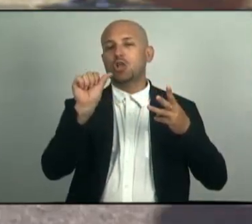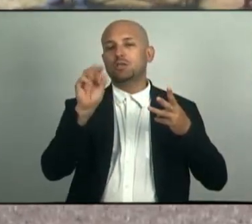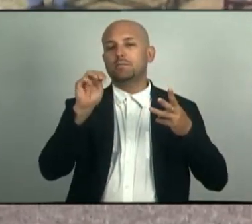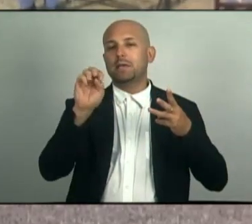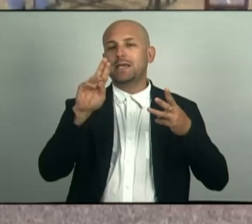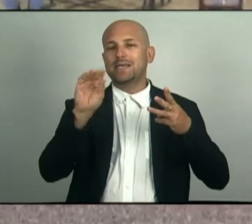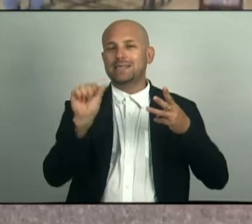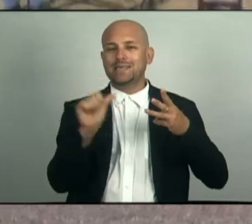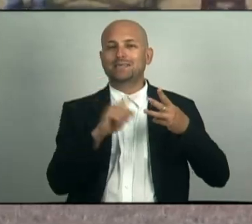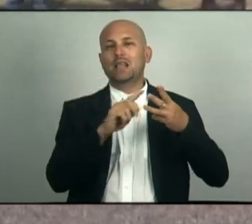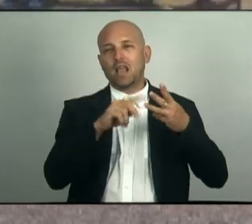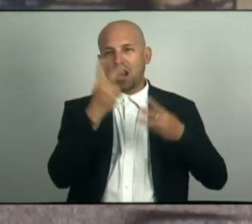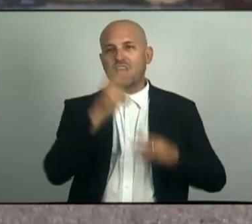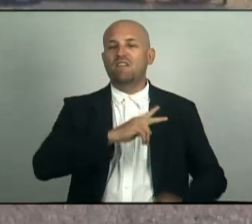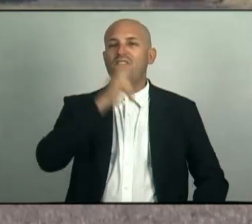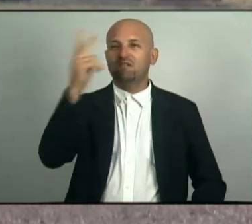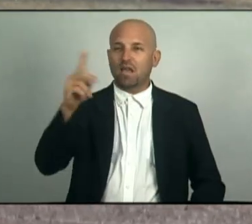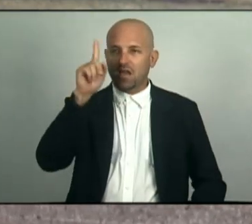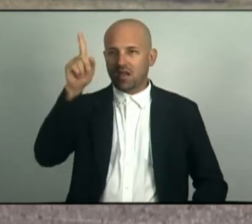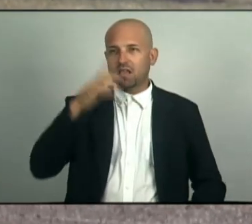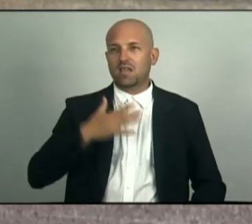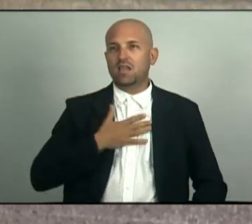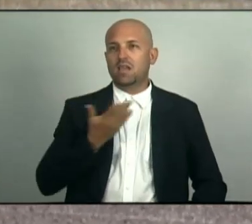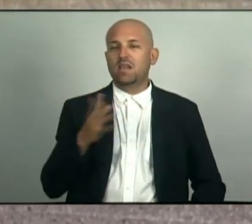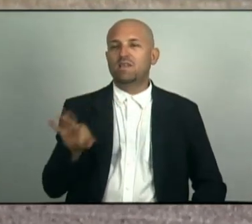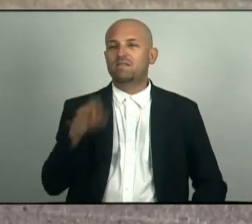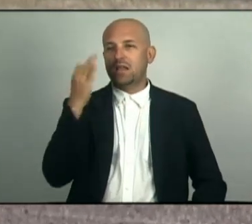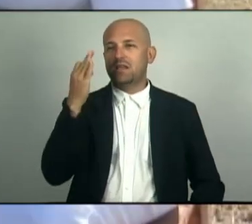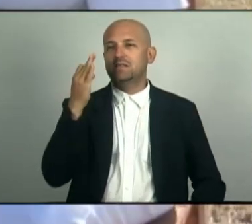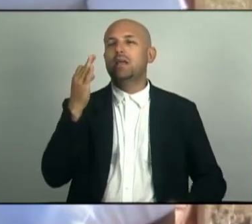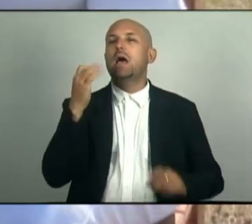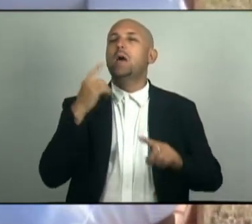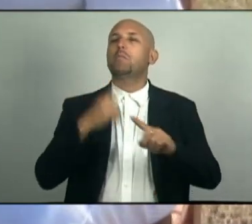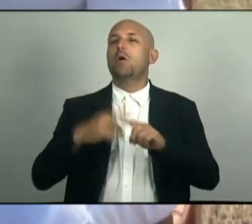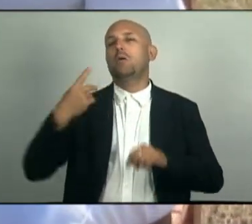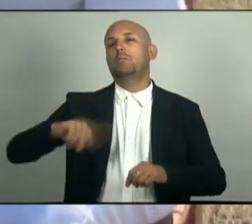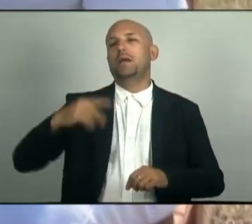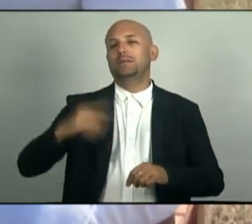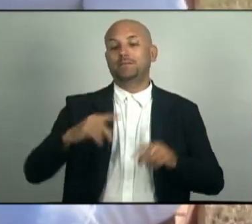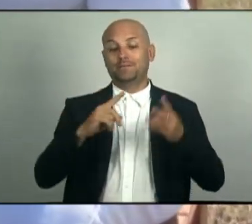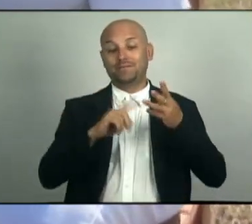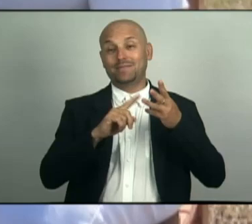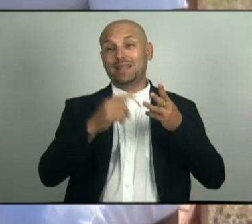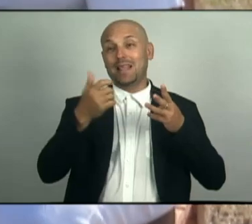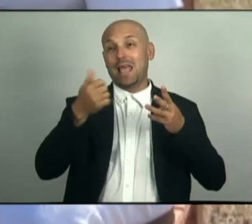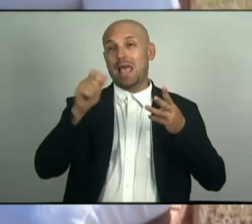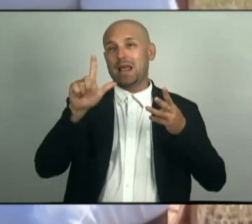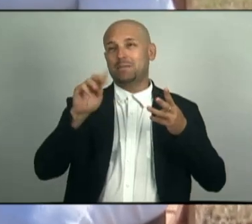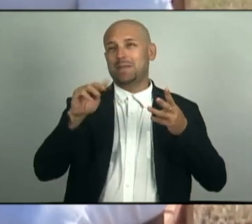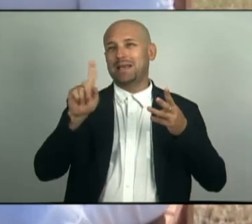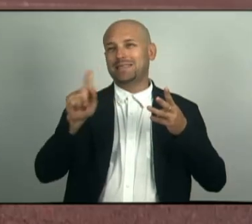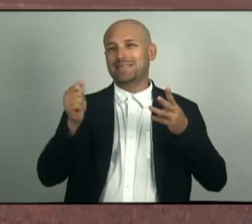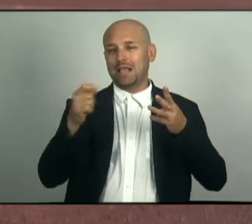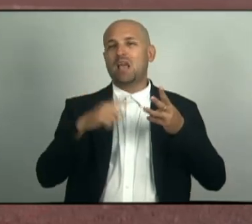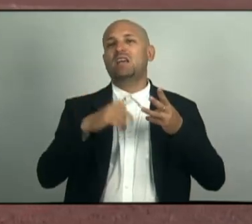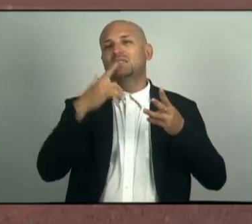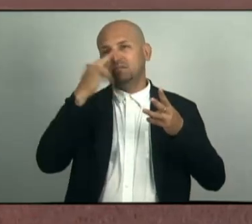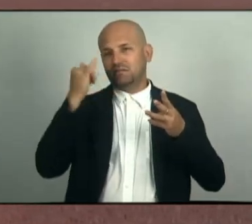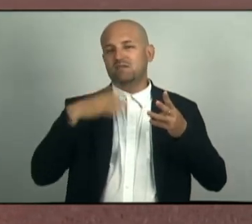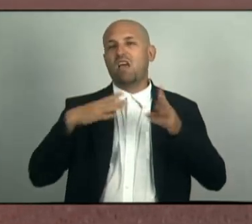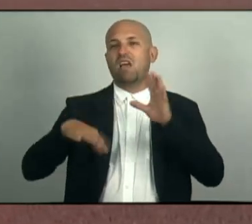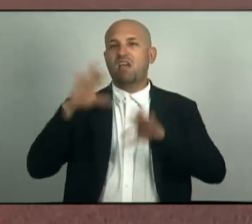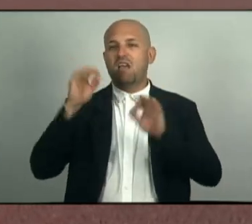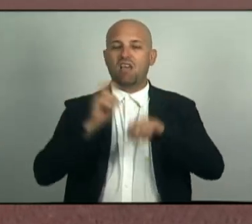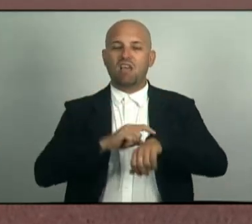parte del miting Internacional de trogu en el país de Los Galos almansa ya clasificada a la cita bajo los cinco aros también verá